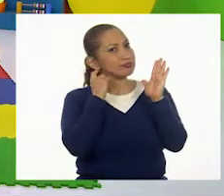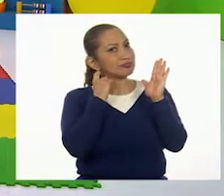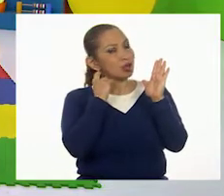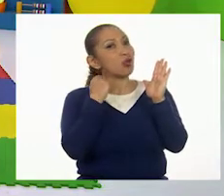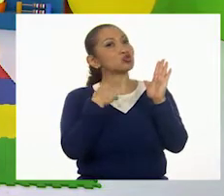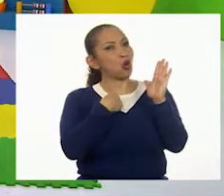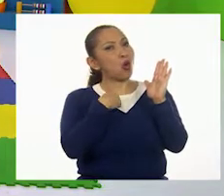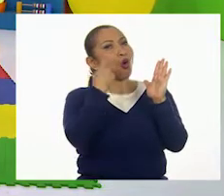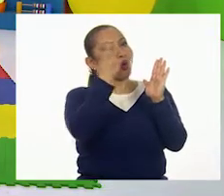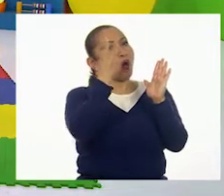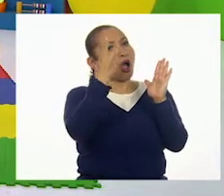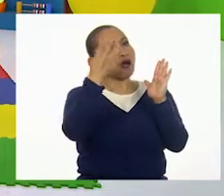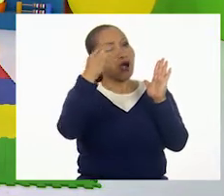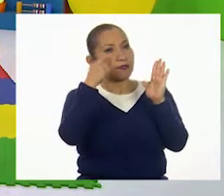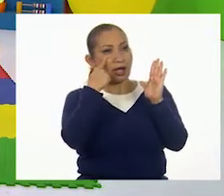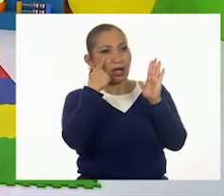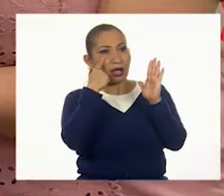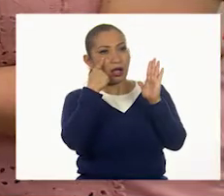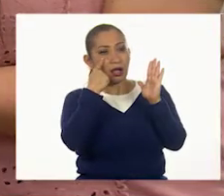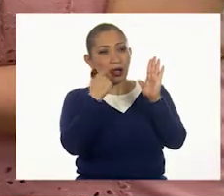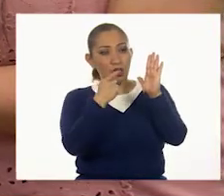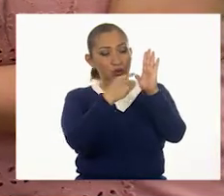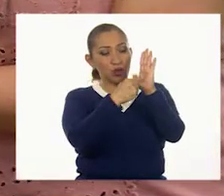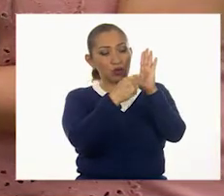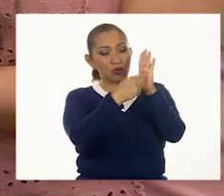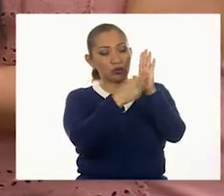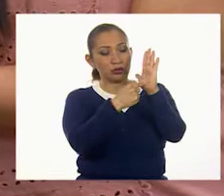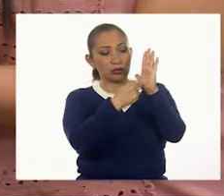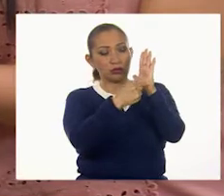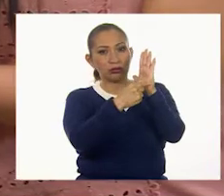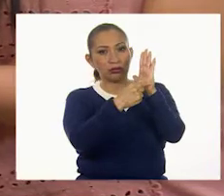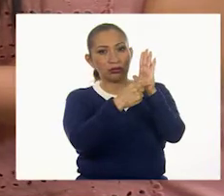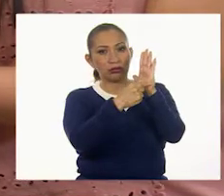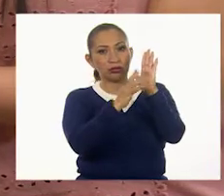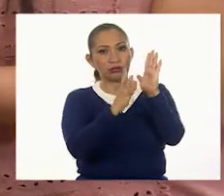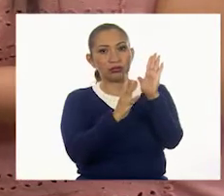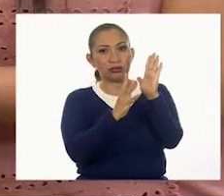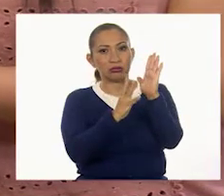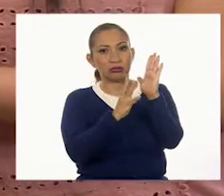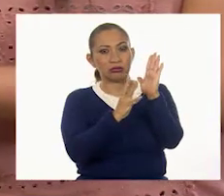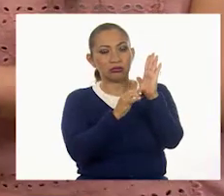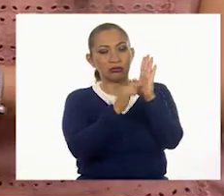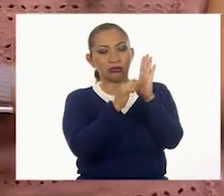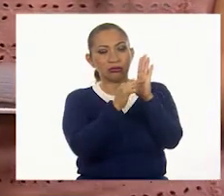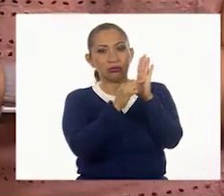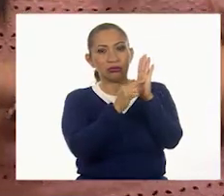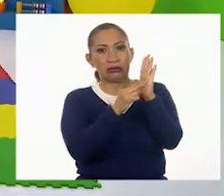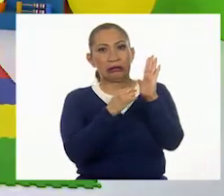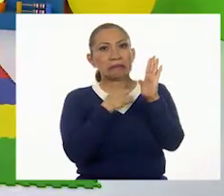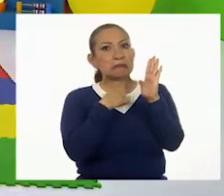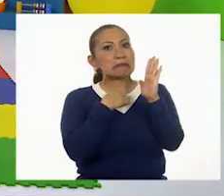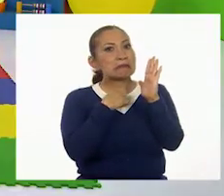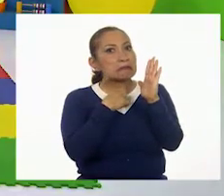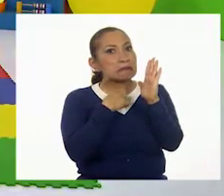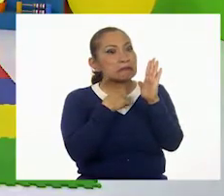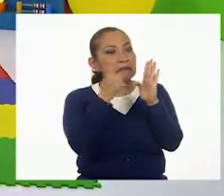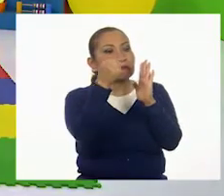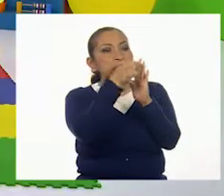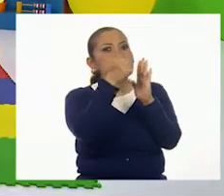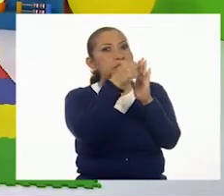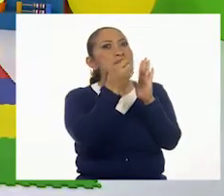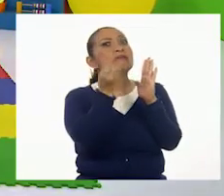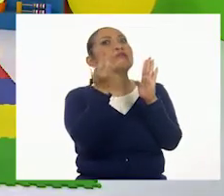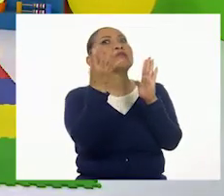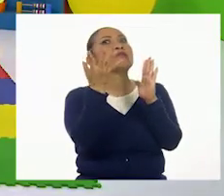Pues porque los conté. Mira, son 1, 2, 3, 4. ¿Y arriba cuántos son?